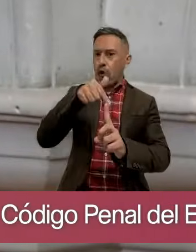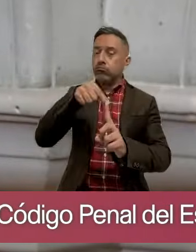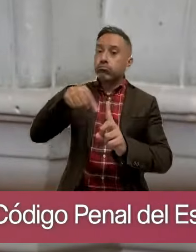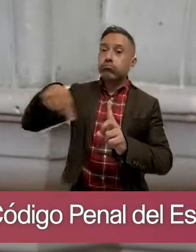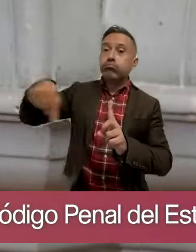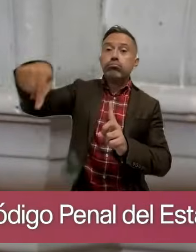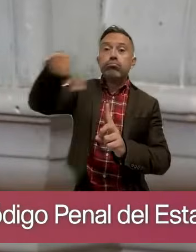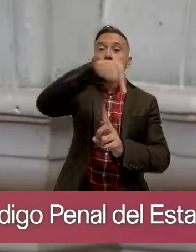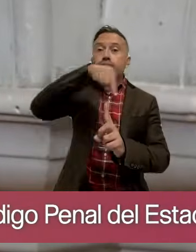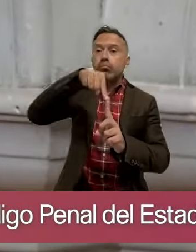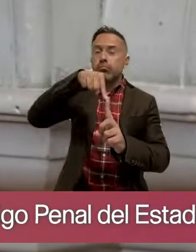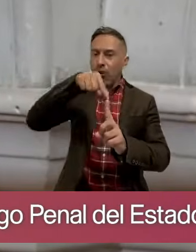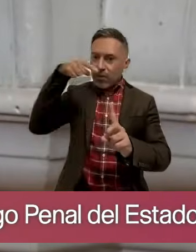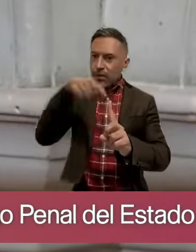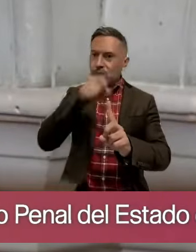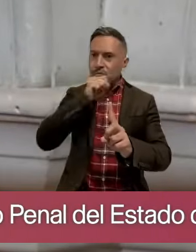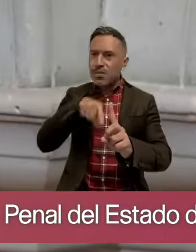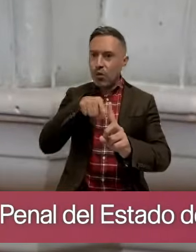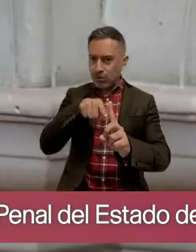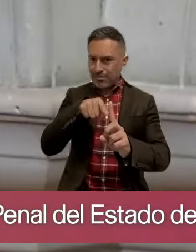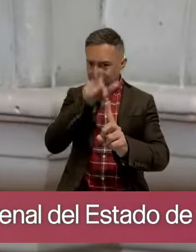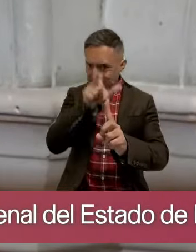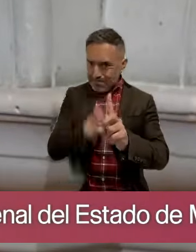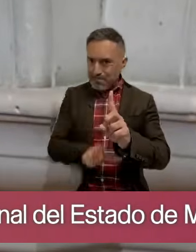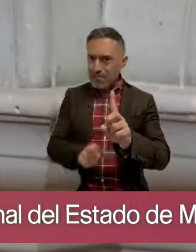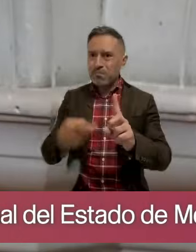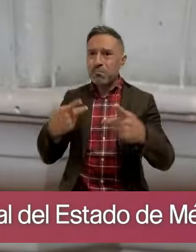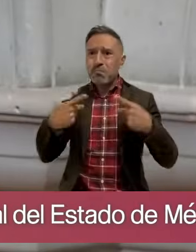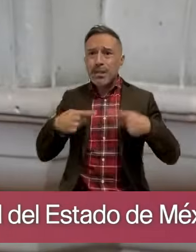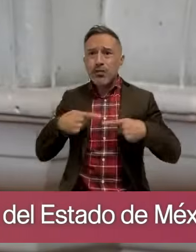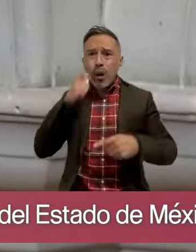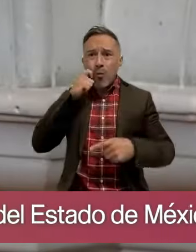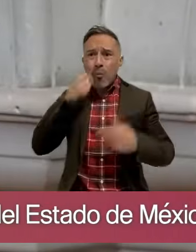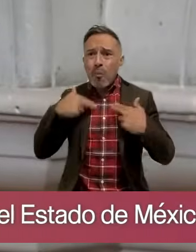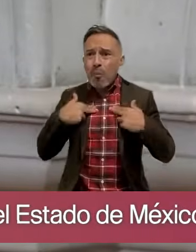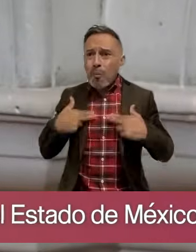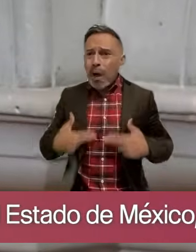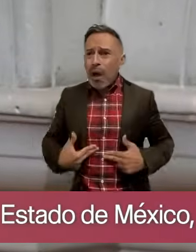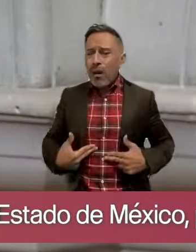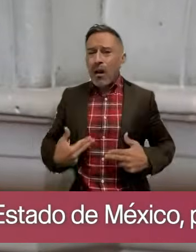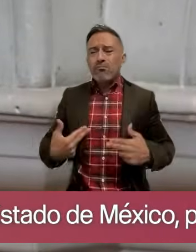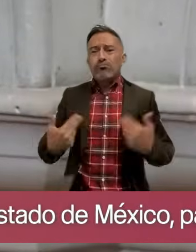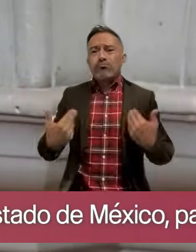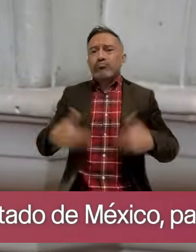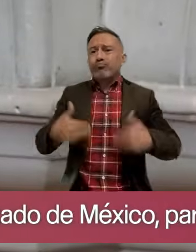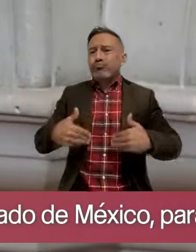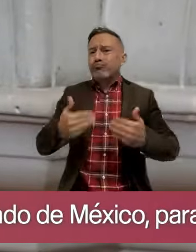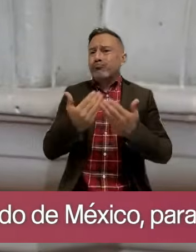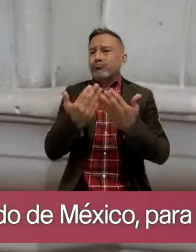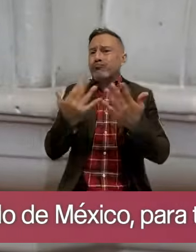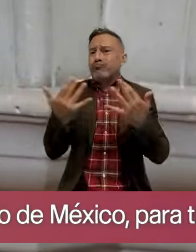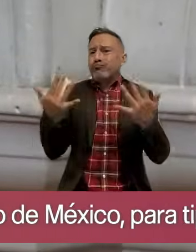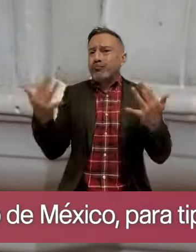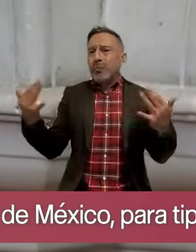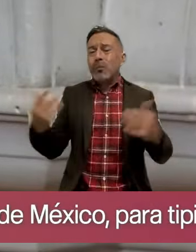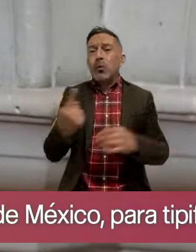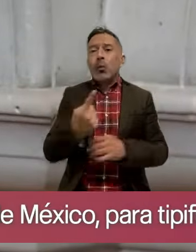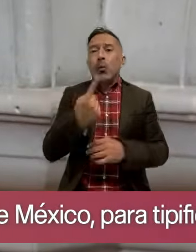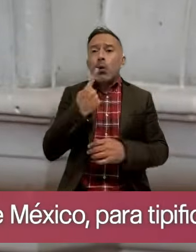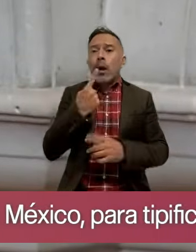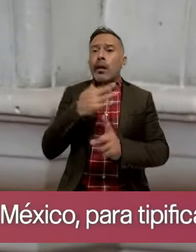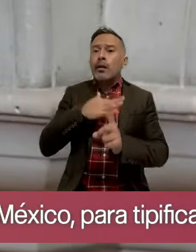toda la vida humana, tiene una dignidad infinita, que no depende de ninguna circunstancia, condición